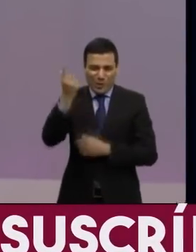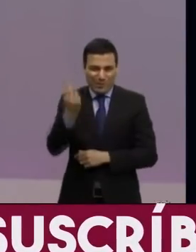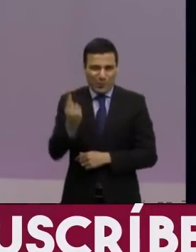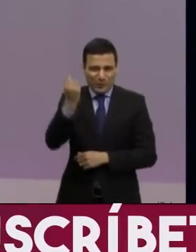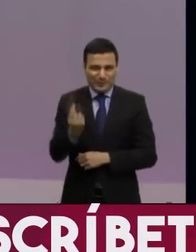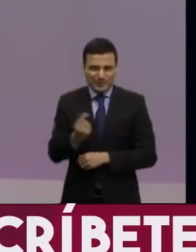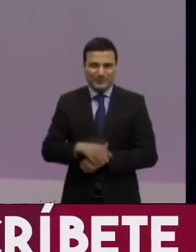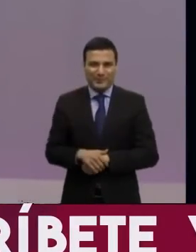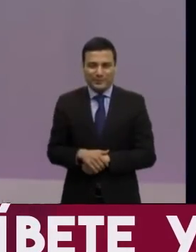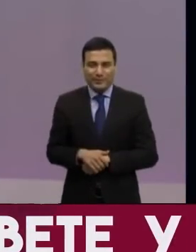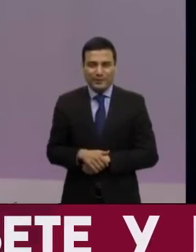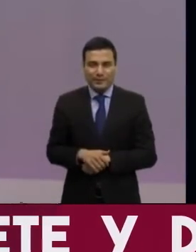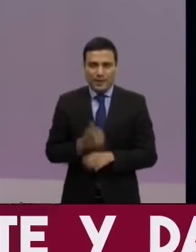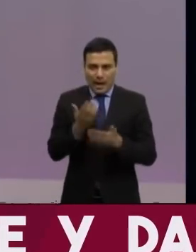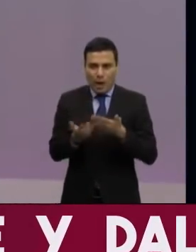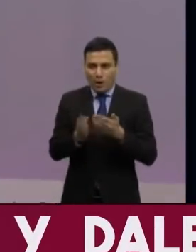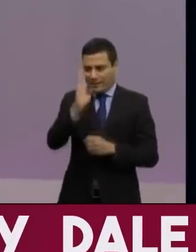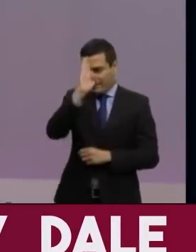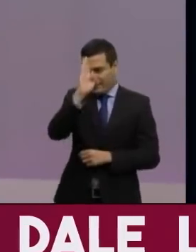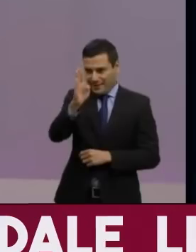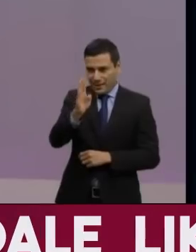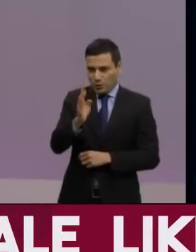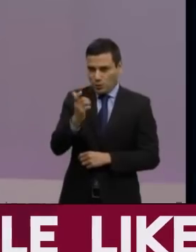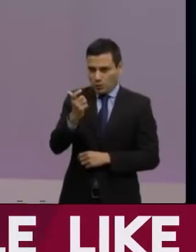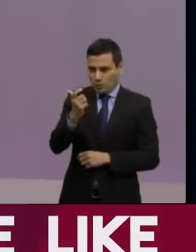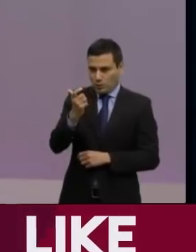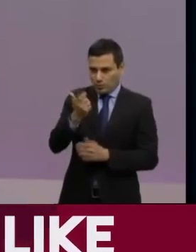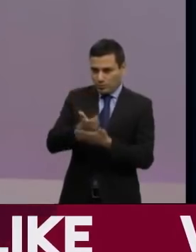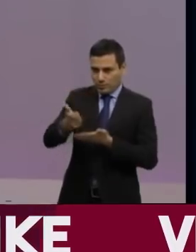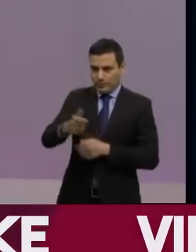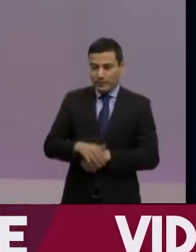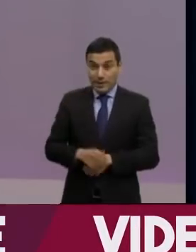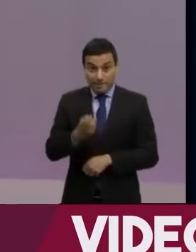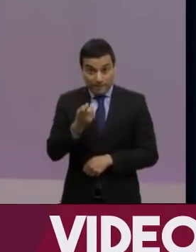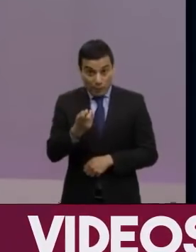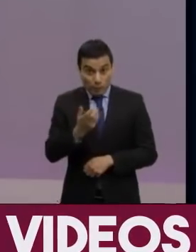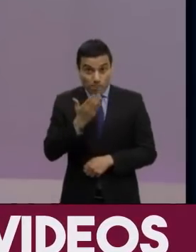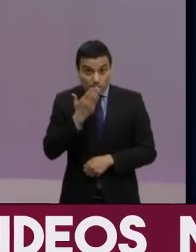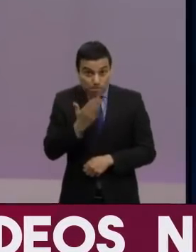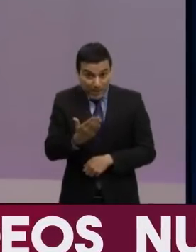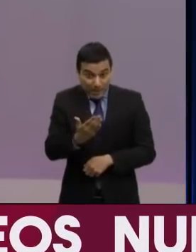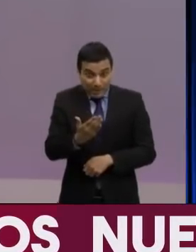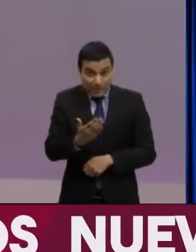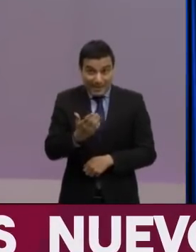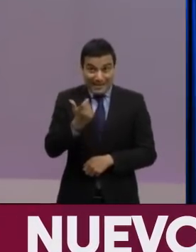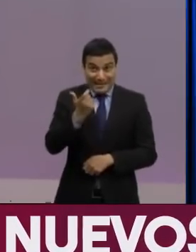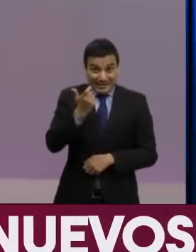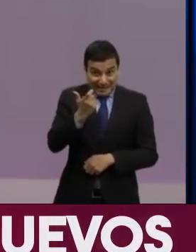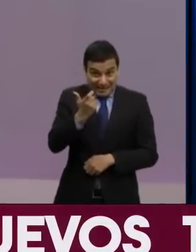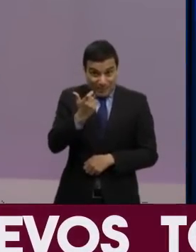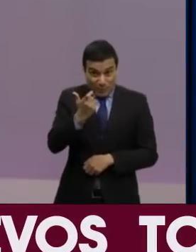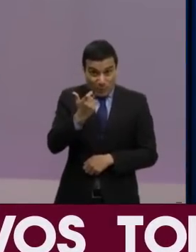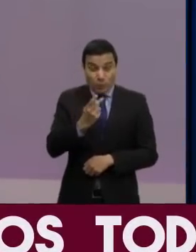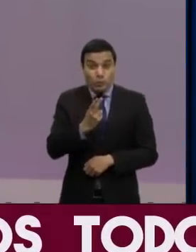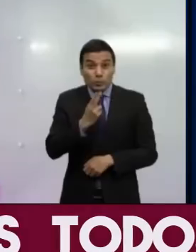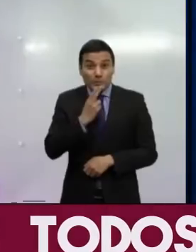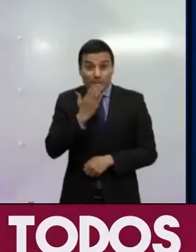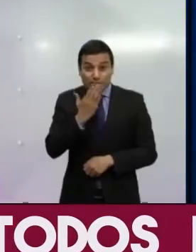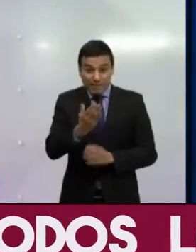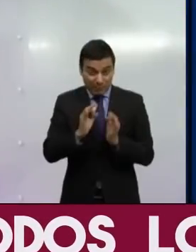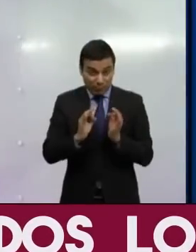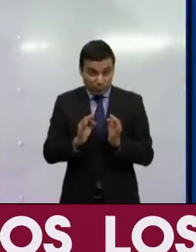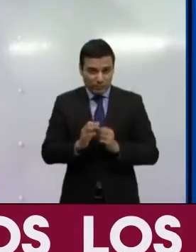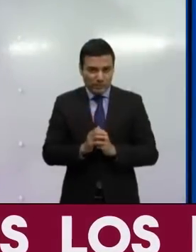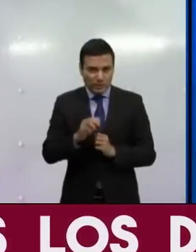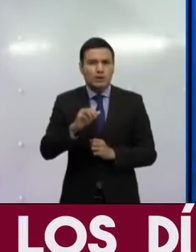entregado ahora de forma directa pero eso pues ha garantizado en los resultados que en efecto se utilicen de forma adecuada por su pueblo